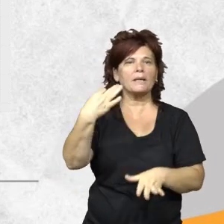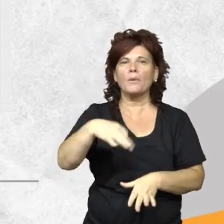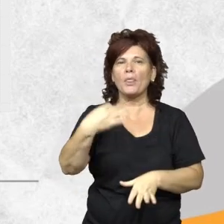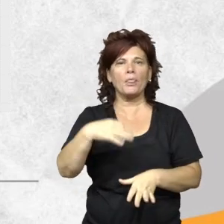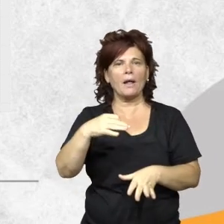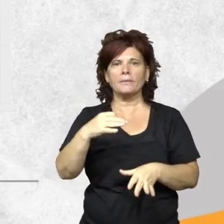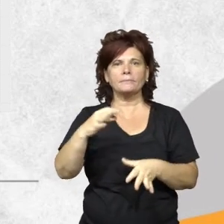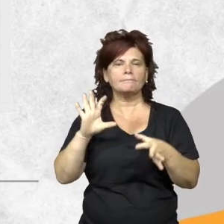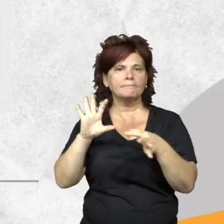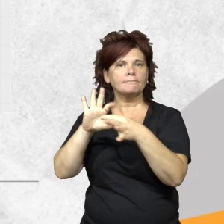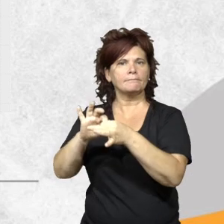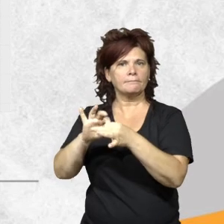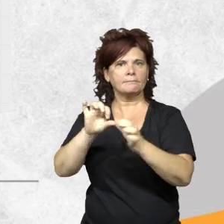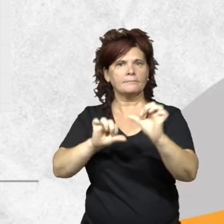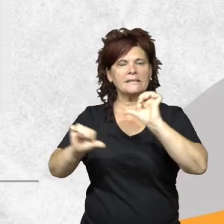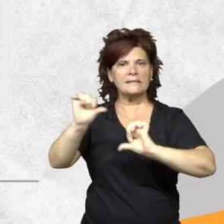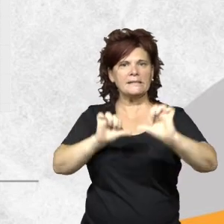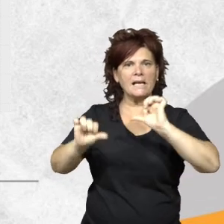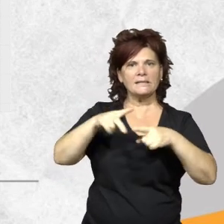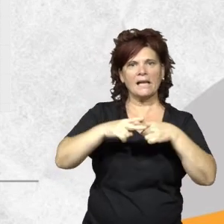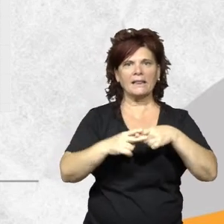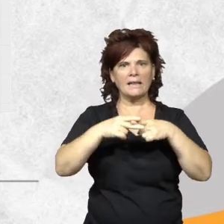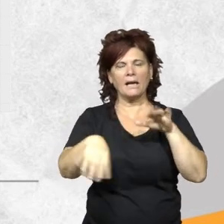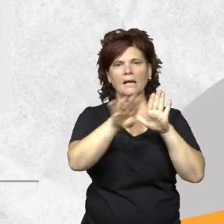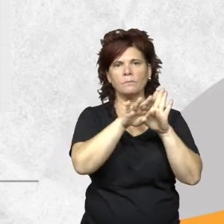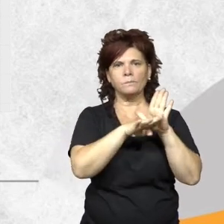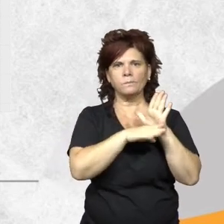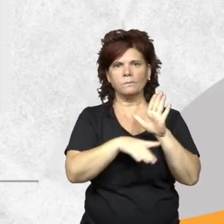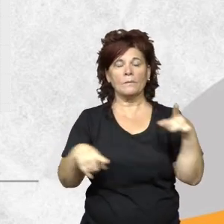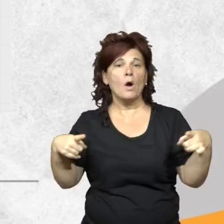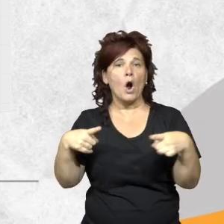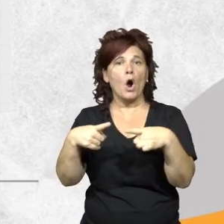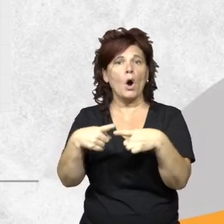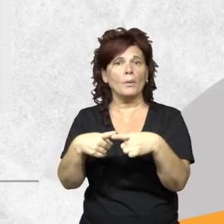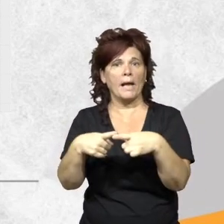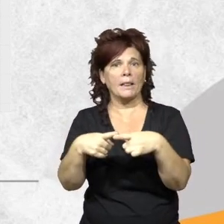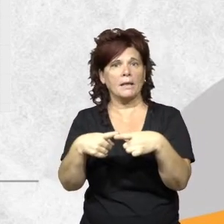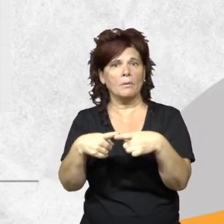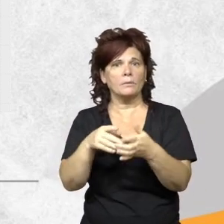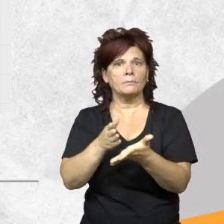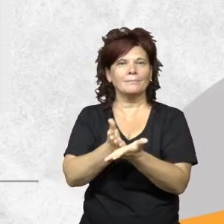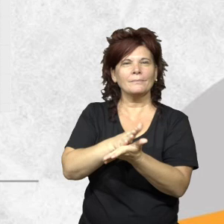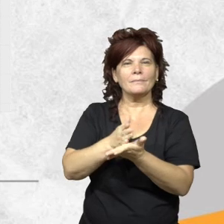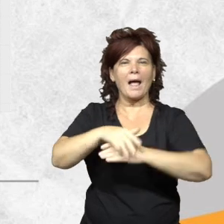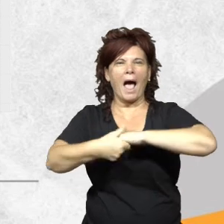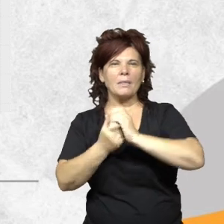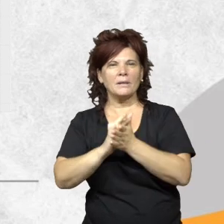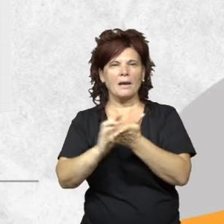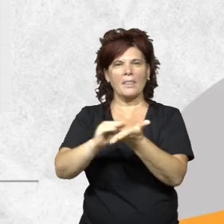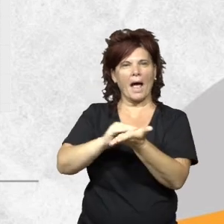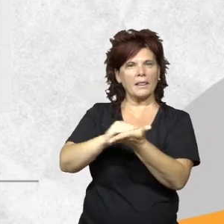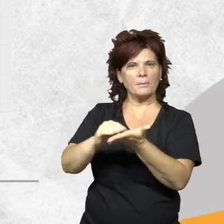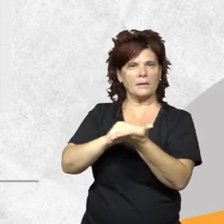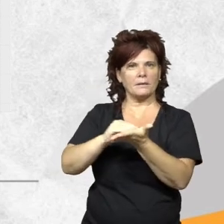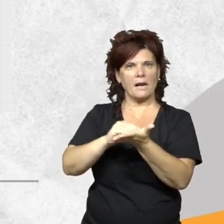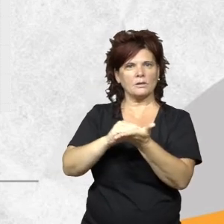a las reglas de la ciencia y de la técnica, con la finalidad de evitar arbitrariedades de la administración